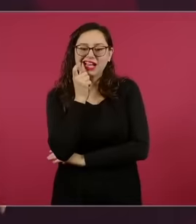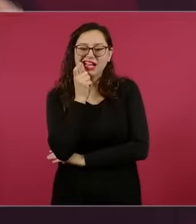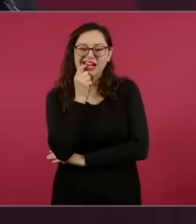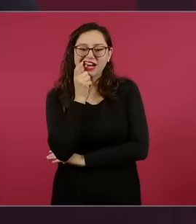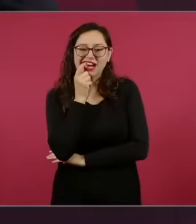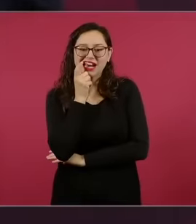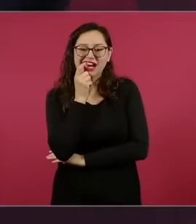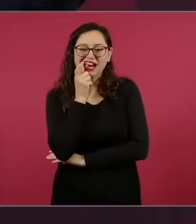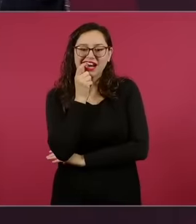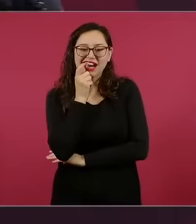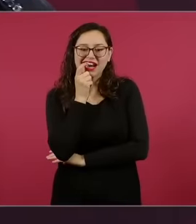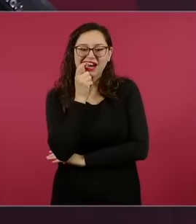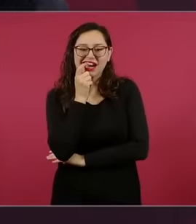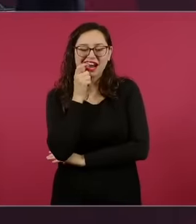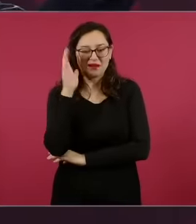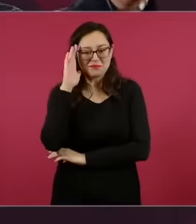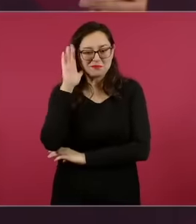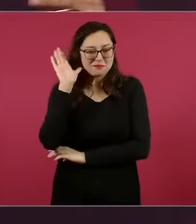Tiene un discurso, ¿no?